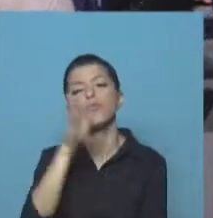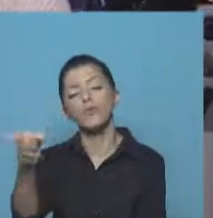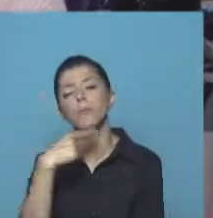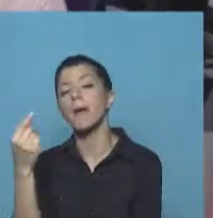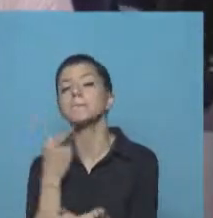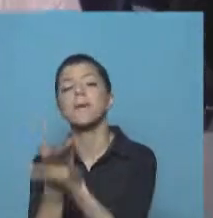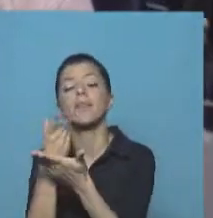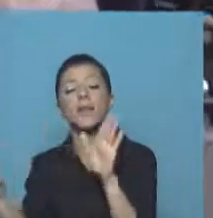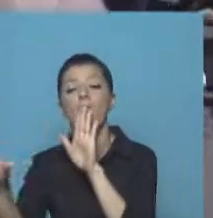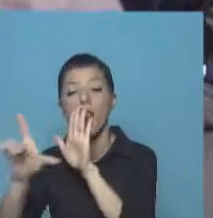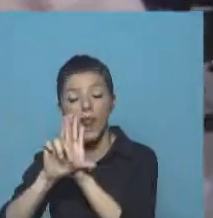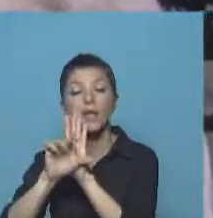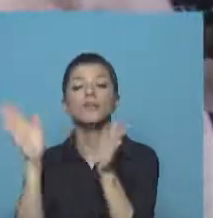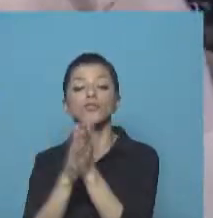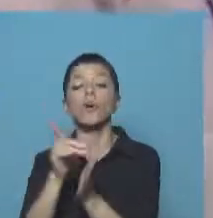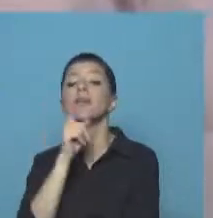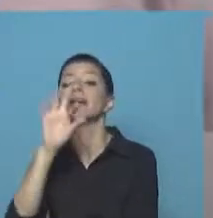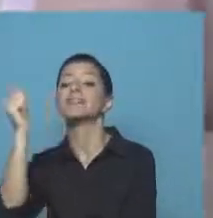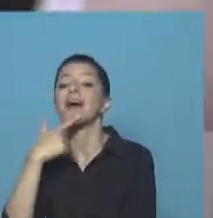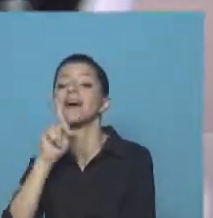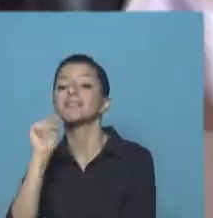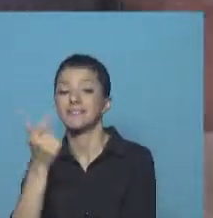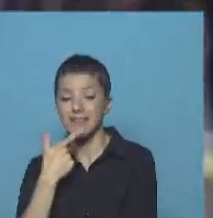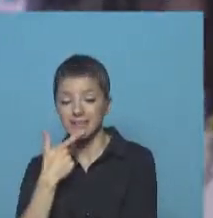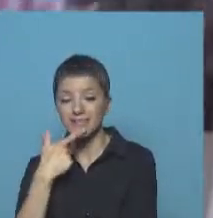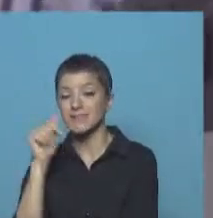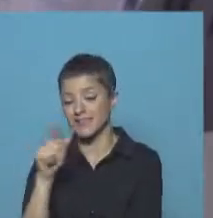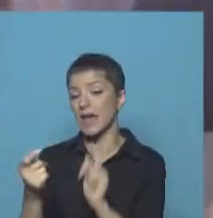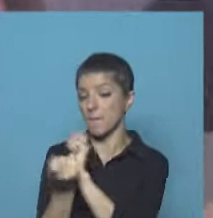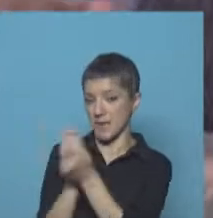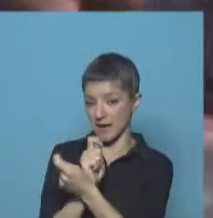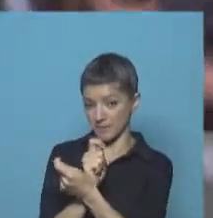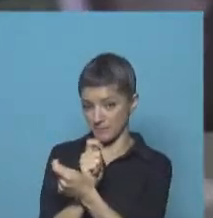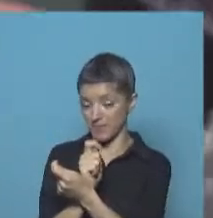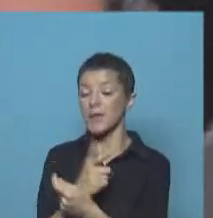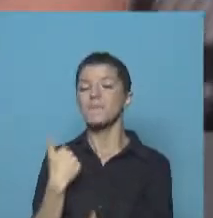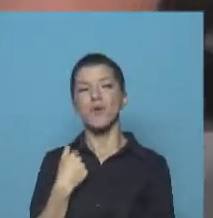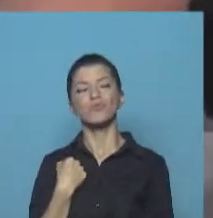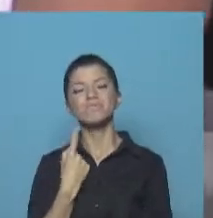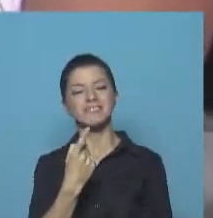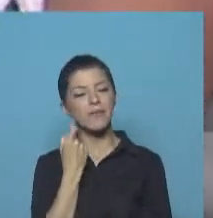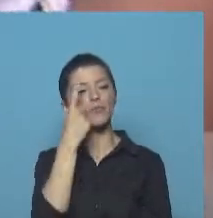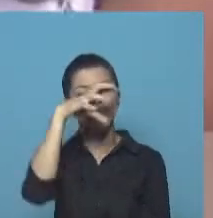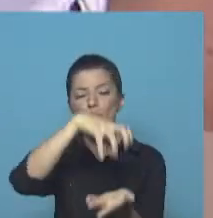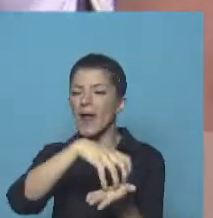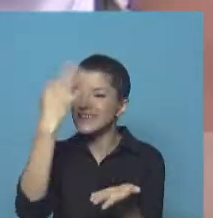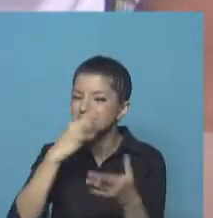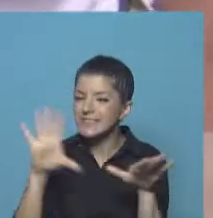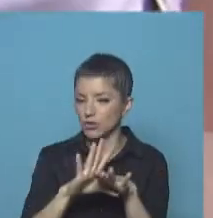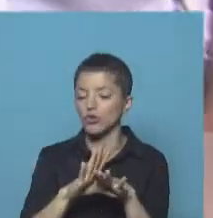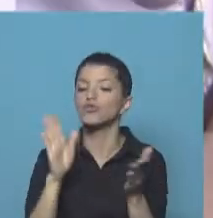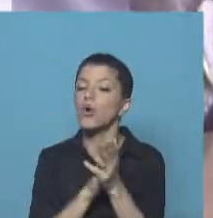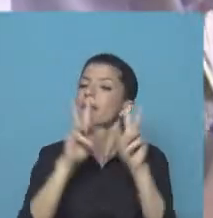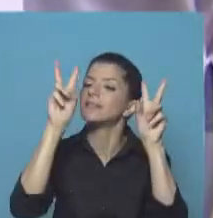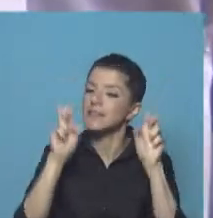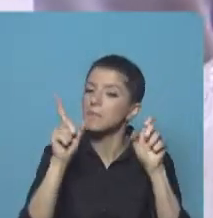allá durante todo estos años de desaparición de floppy pero no necesitamos un espacio exclusivamente para él lo que es trata para